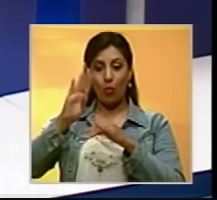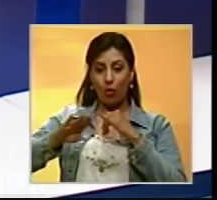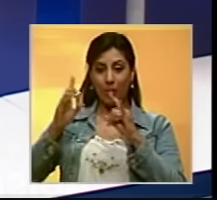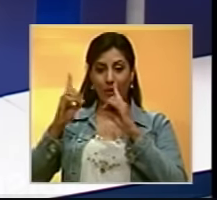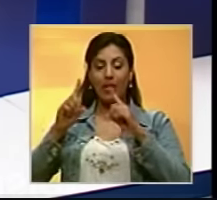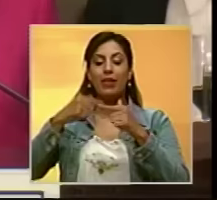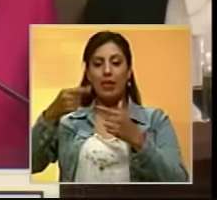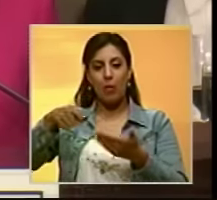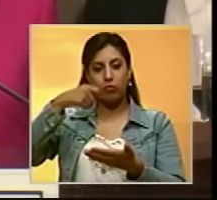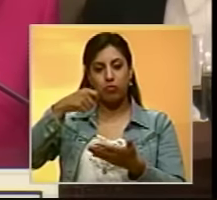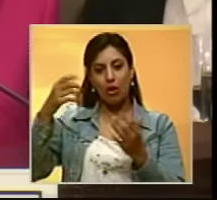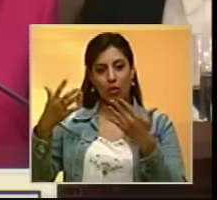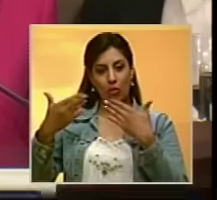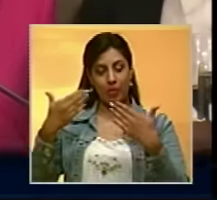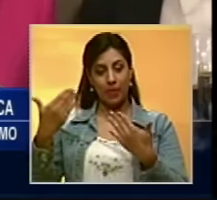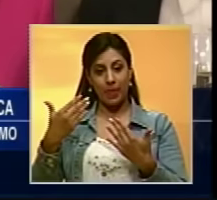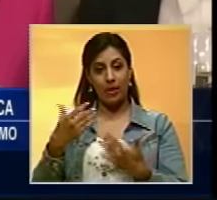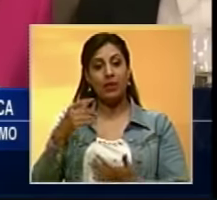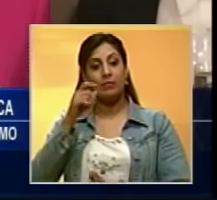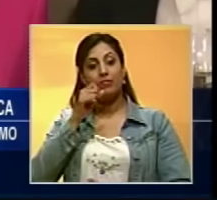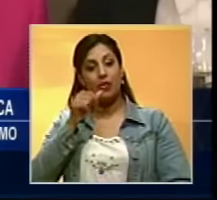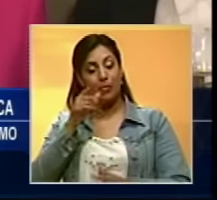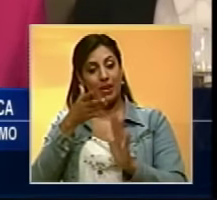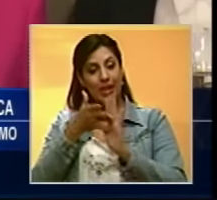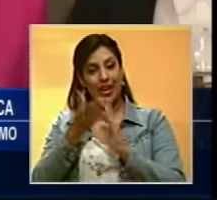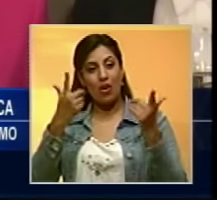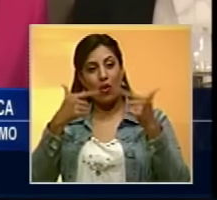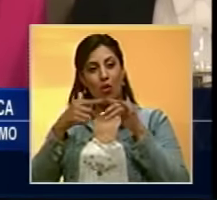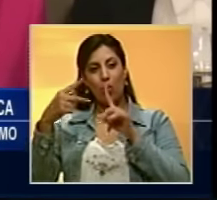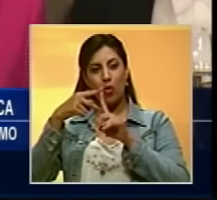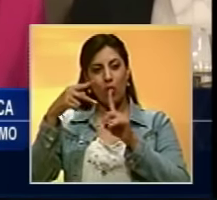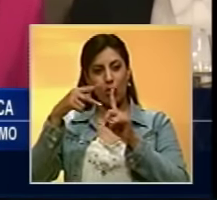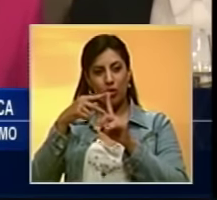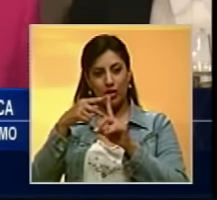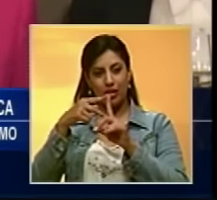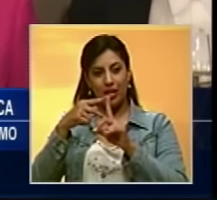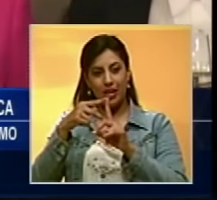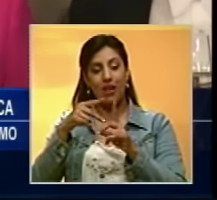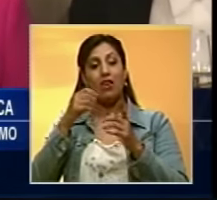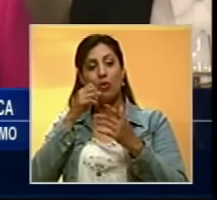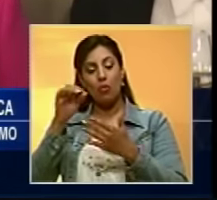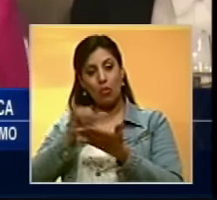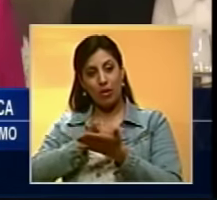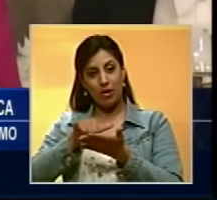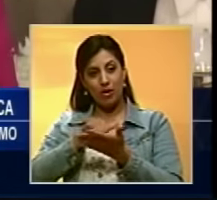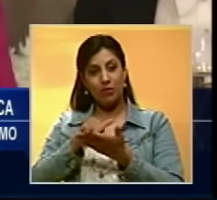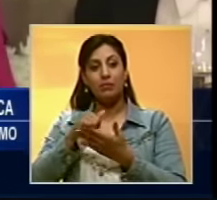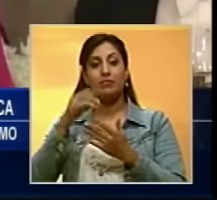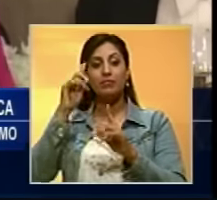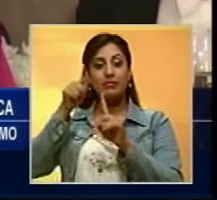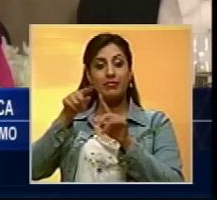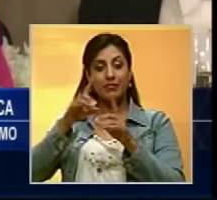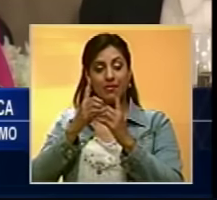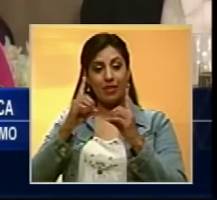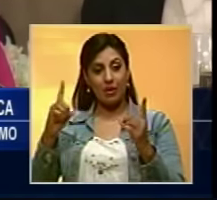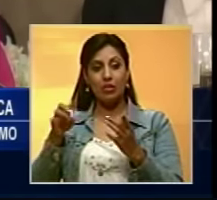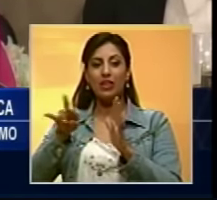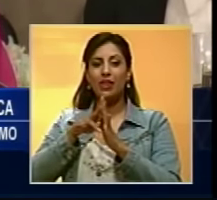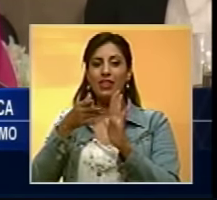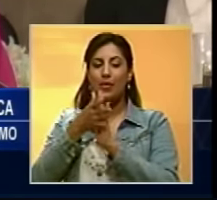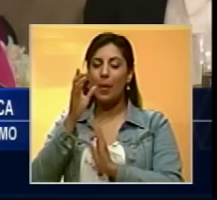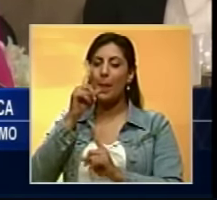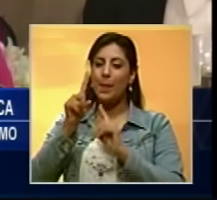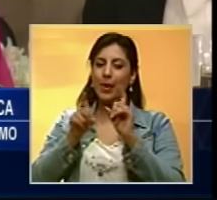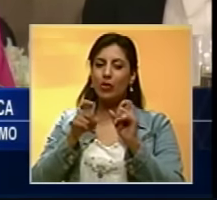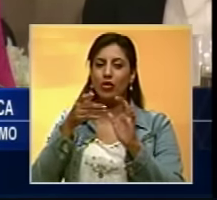presidencial durante la gala Smith celebrada en el hotel Waldorf Astoria de Nueva York la aspirante demócrata se refirió a los